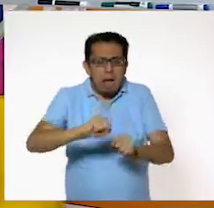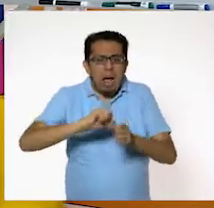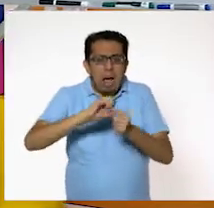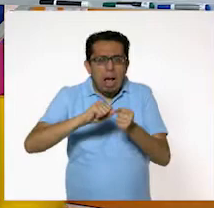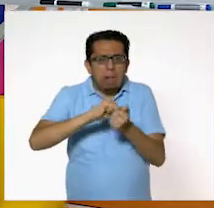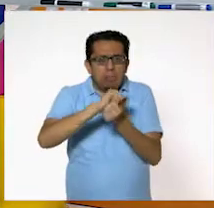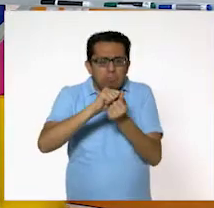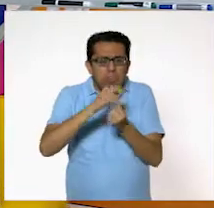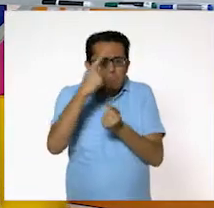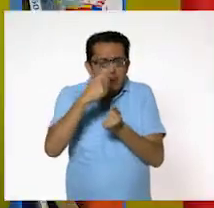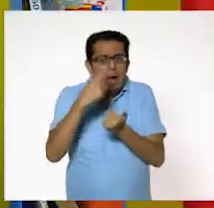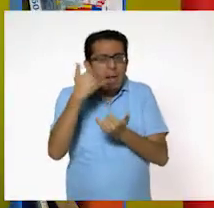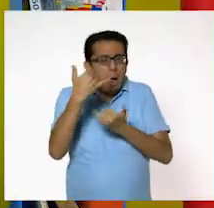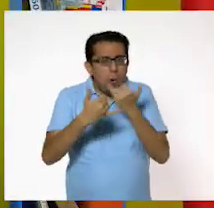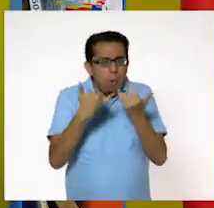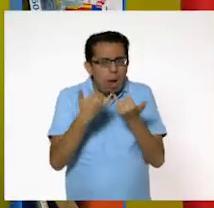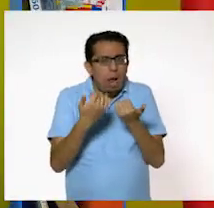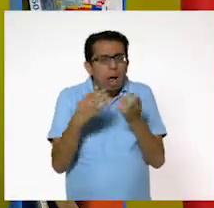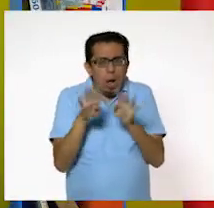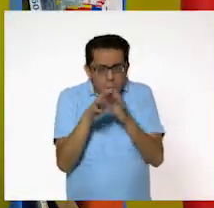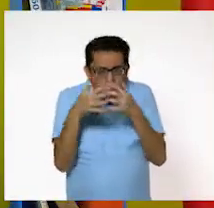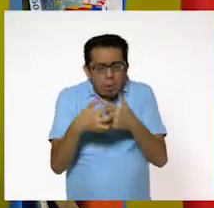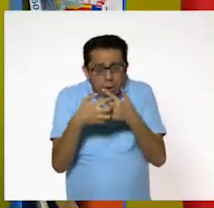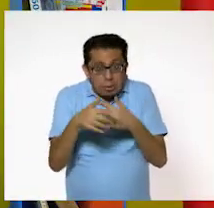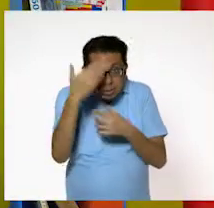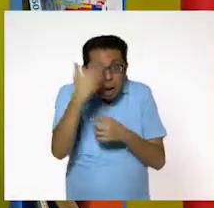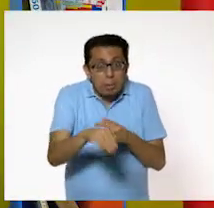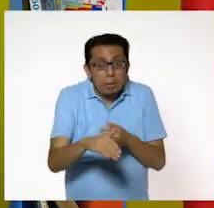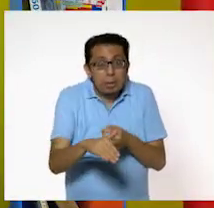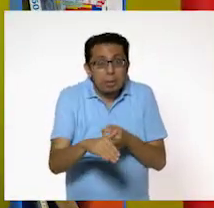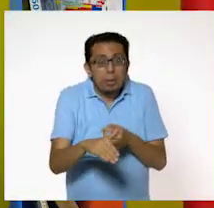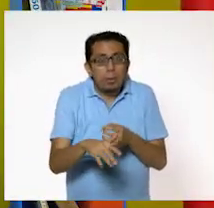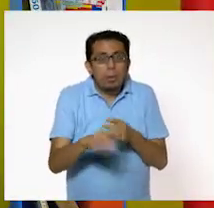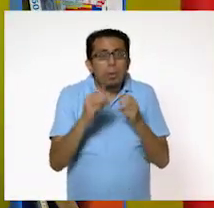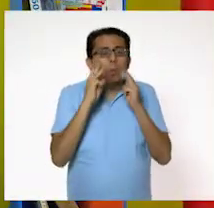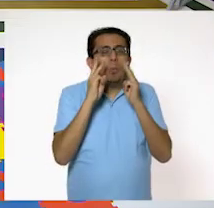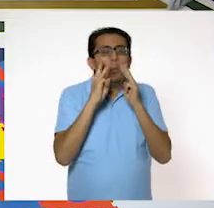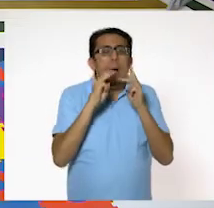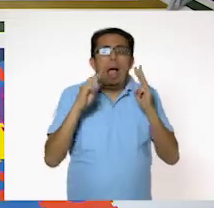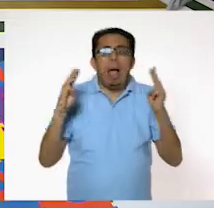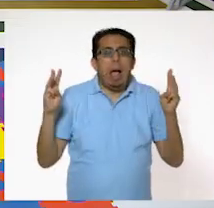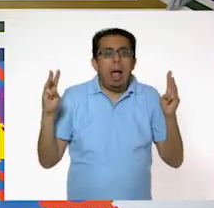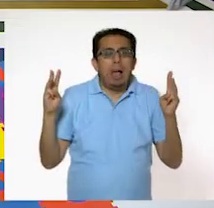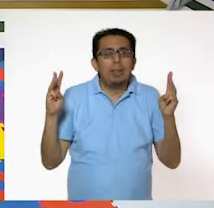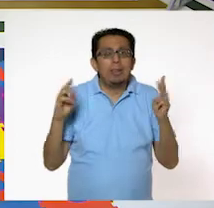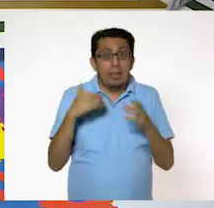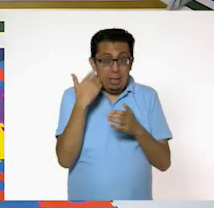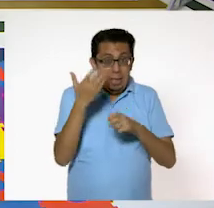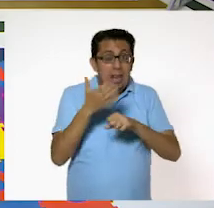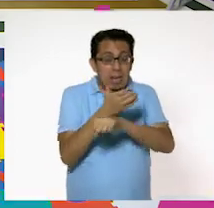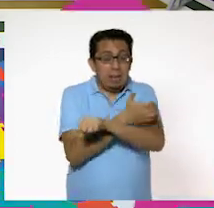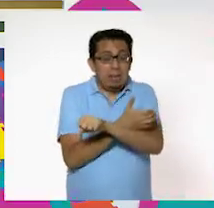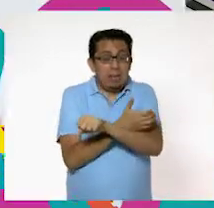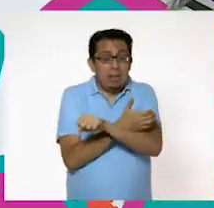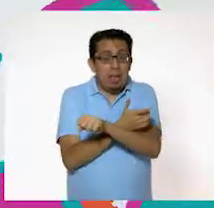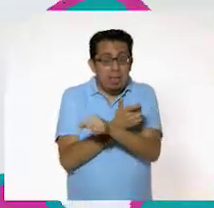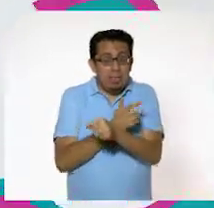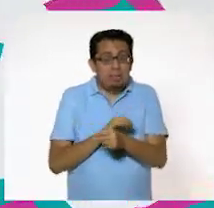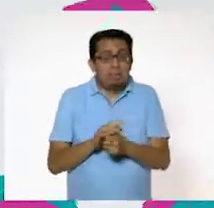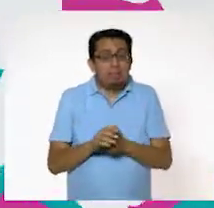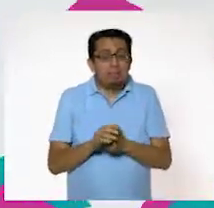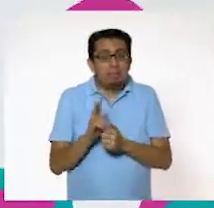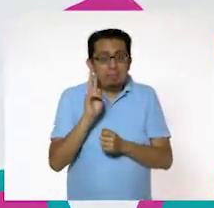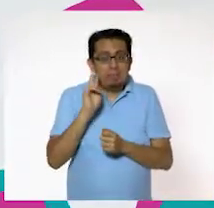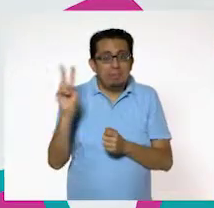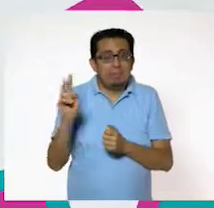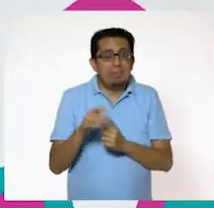jugar. O sea, ¿cómo se hace las maquetas de fábrica? ¿Cómo se hace? ¡Wow! ¿Sí? ¿Quieren acompañarme a descubrirlo?